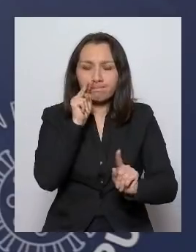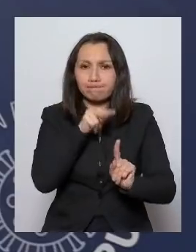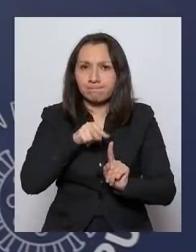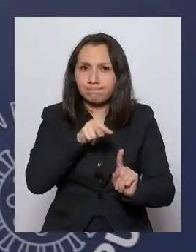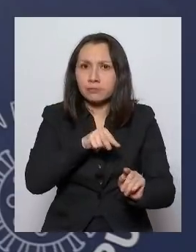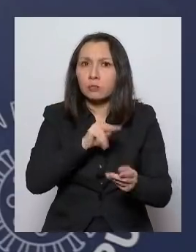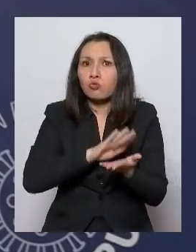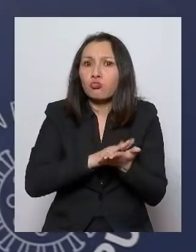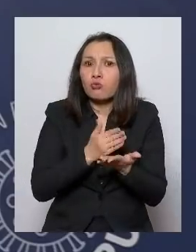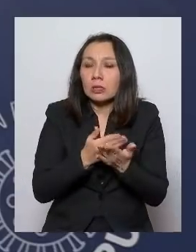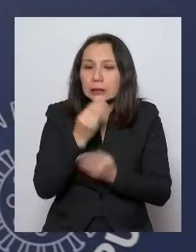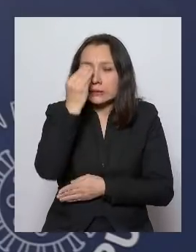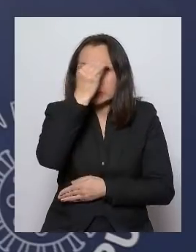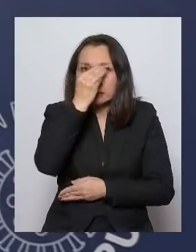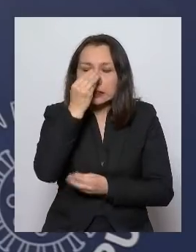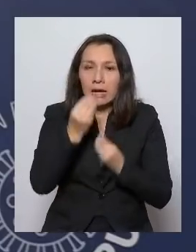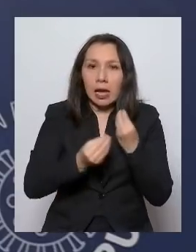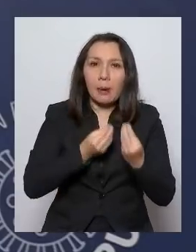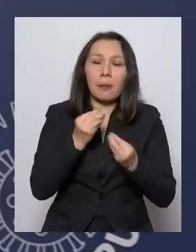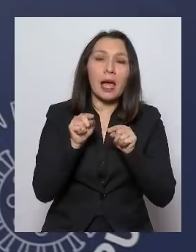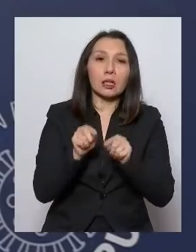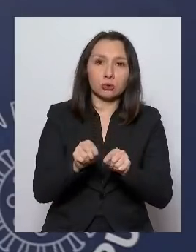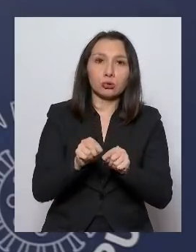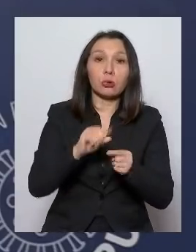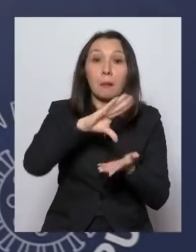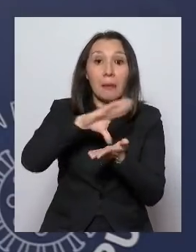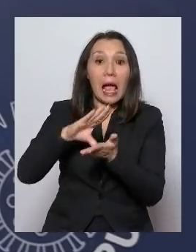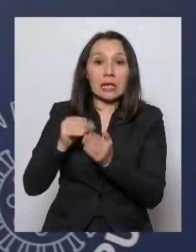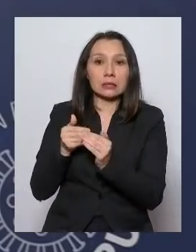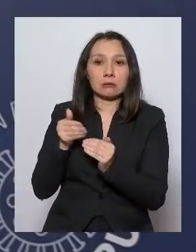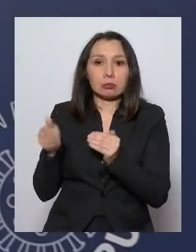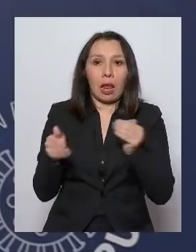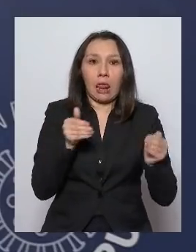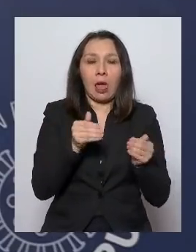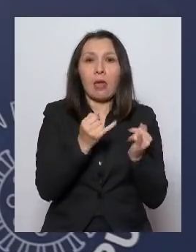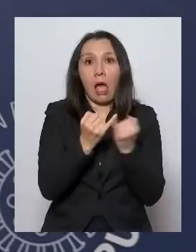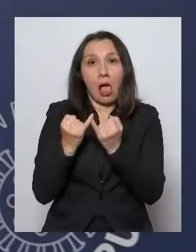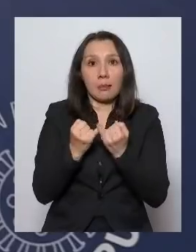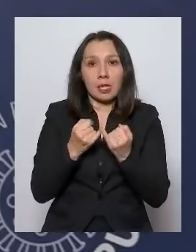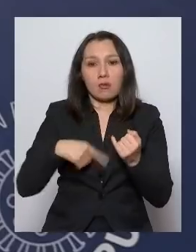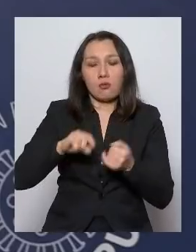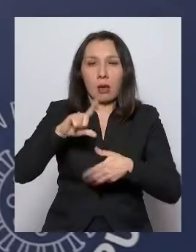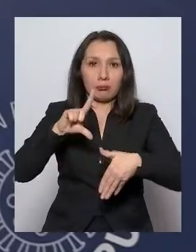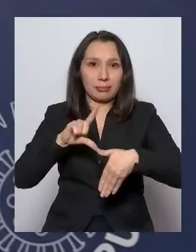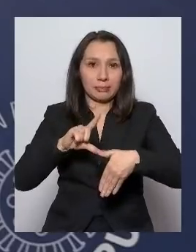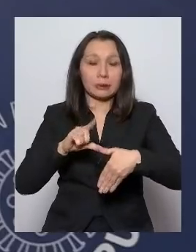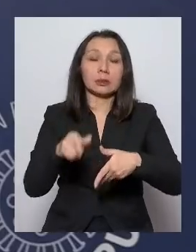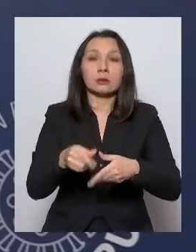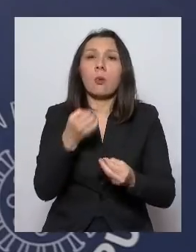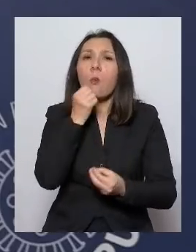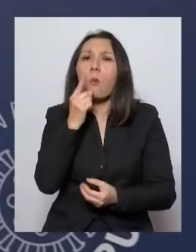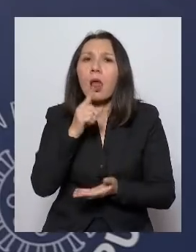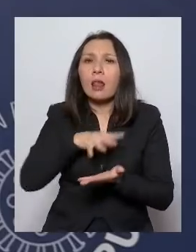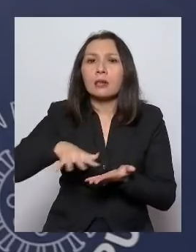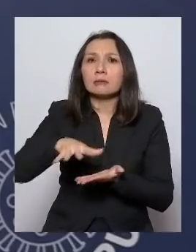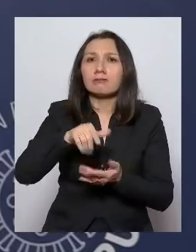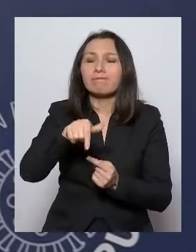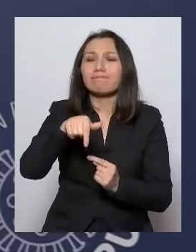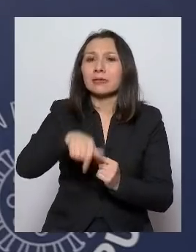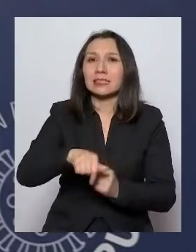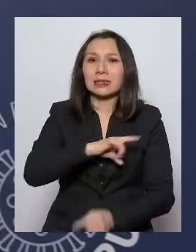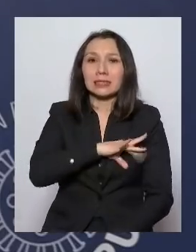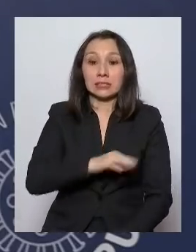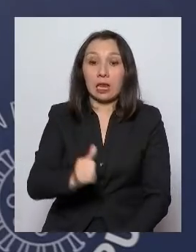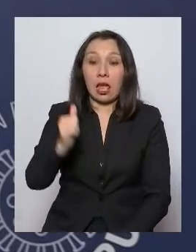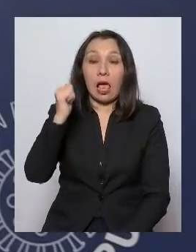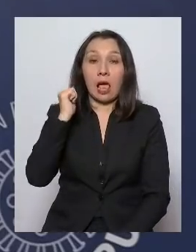con mucha preocupación qué es lo que está pasando en nuestros países vecinos y amigos. ¿Cuál es la situación en nuestro país al día